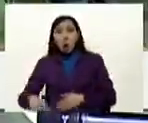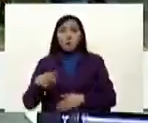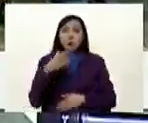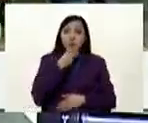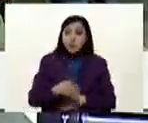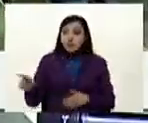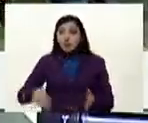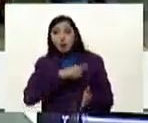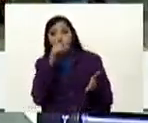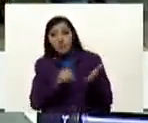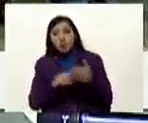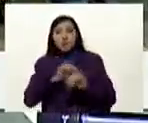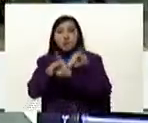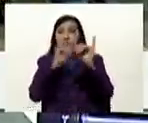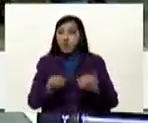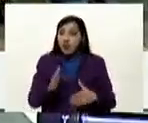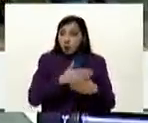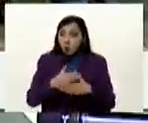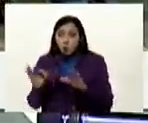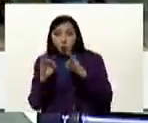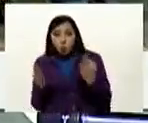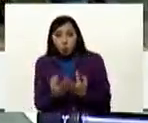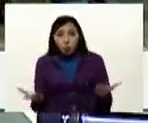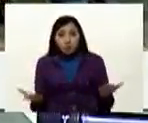diciembre. Felicidad, compartir.